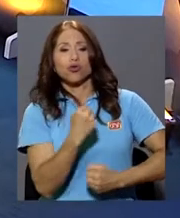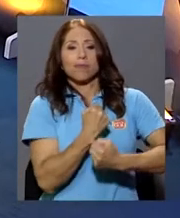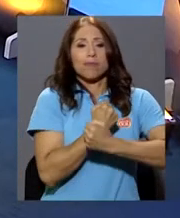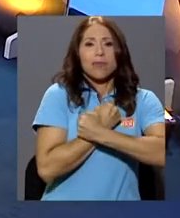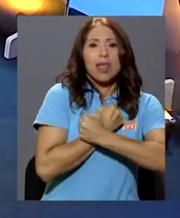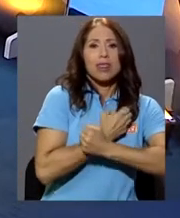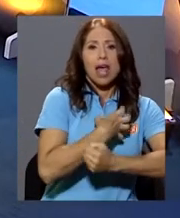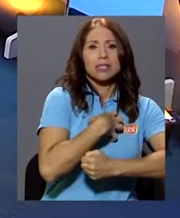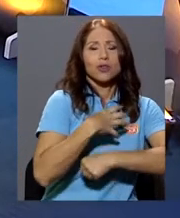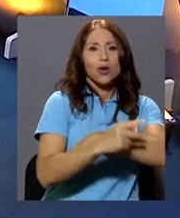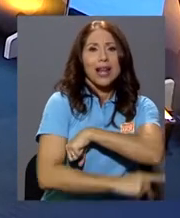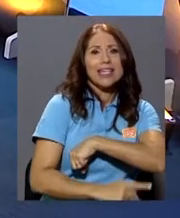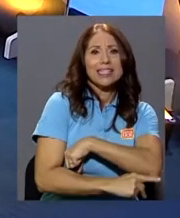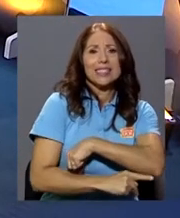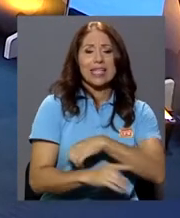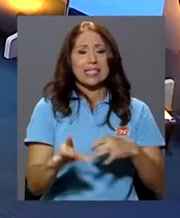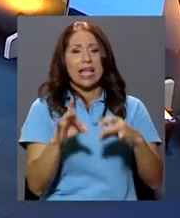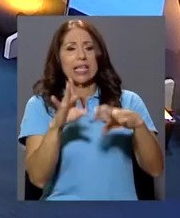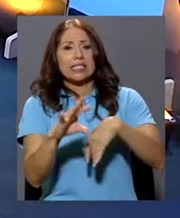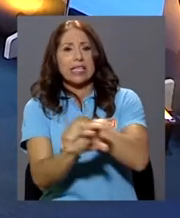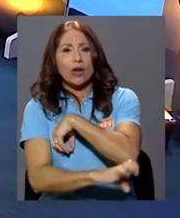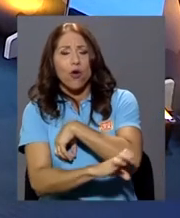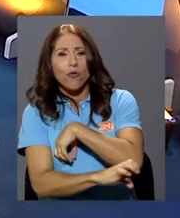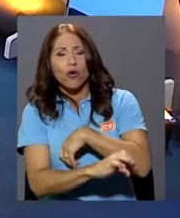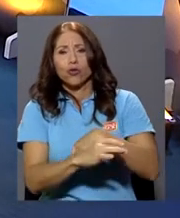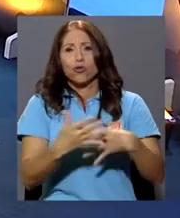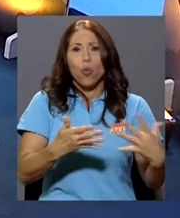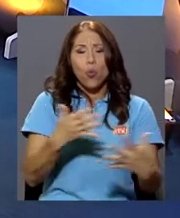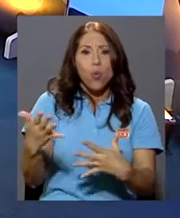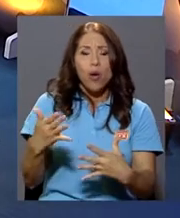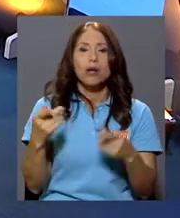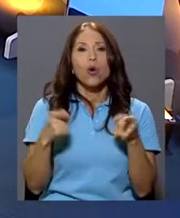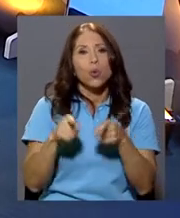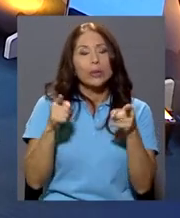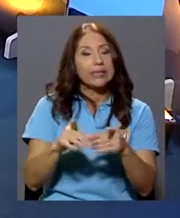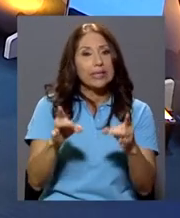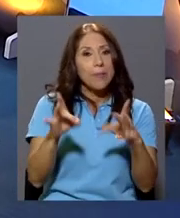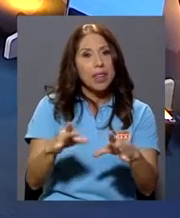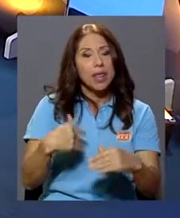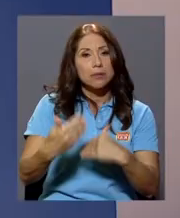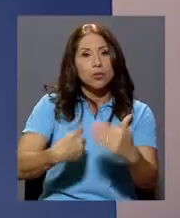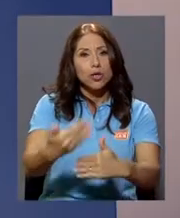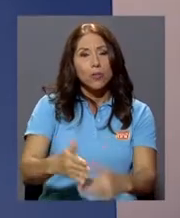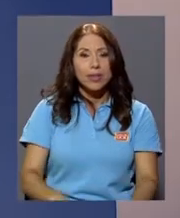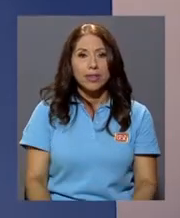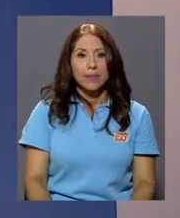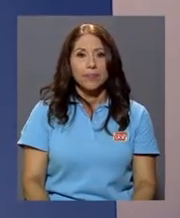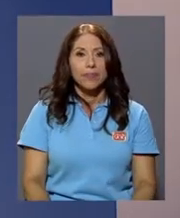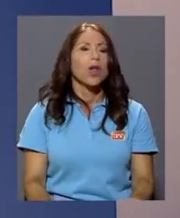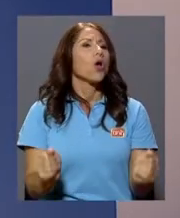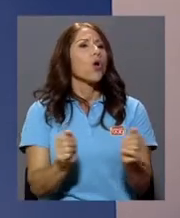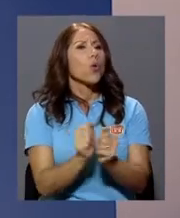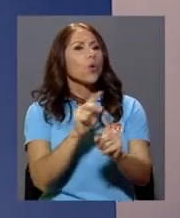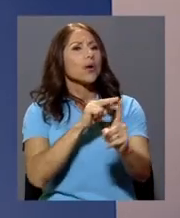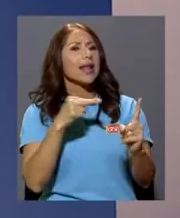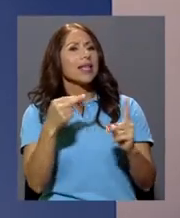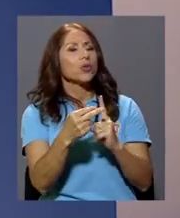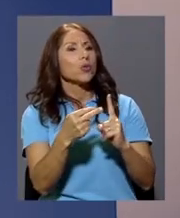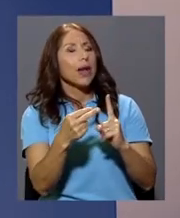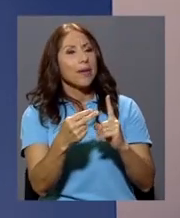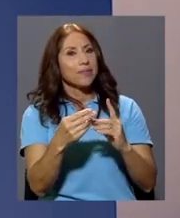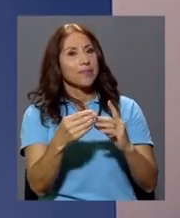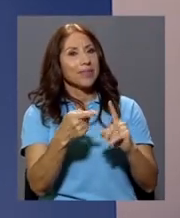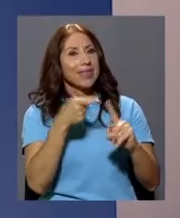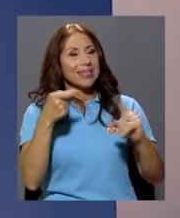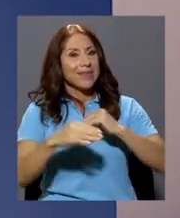ideológicos, xenófobos, que tuvieron consecuencias tremendas posteriormente. Desde una lectura muy desde la comunicación, creo